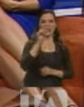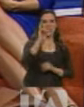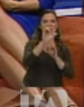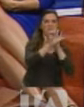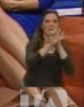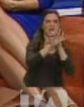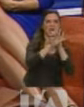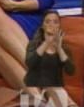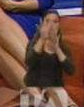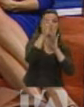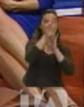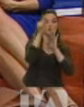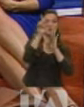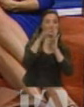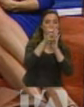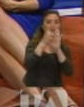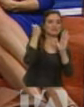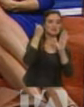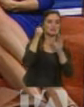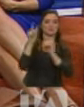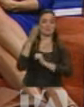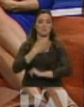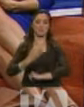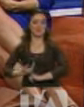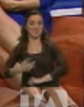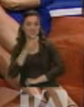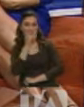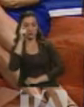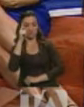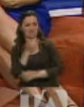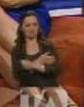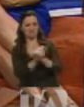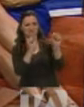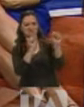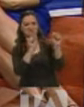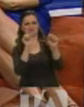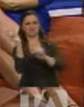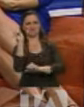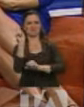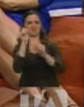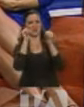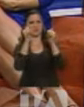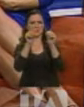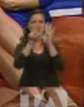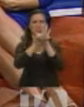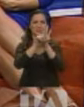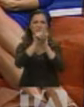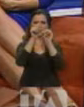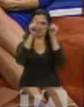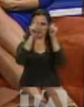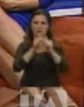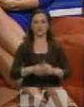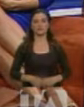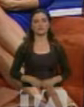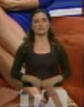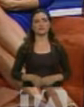$41 millones de la cuenta del ISFA, mientras el presidente Rafael Correa defiende que esa acción está apegada a la